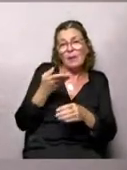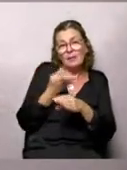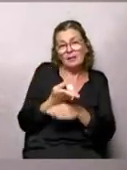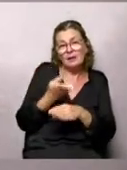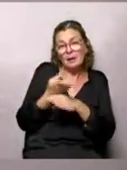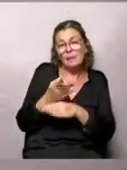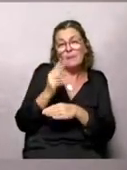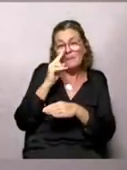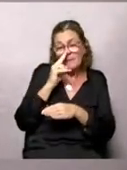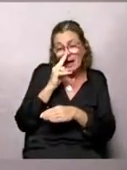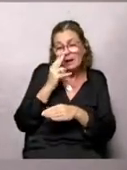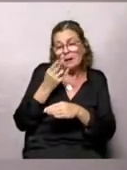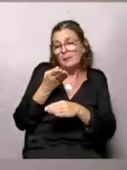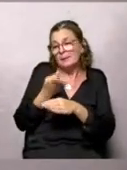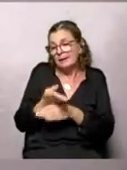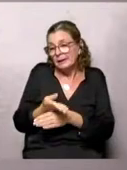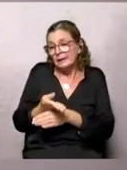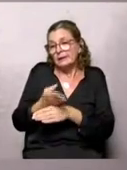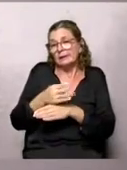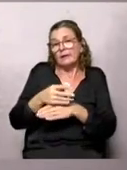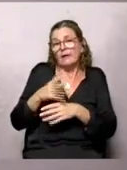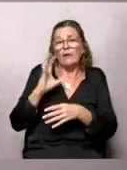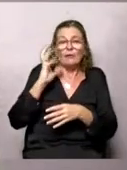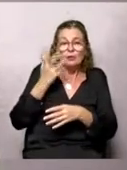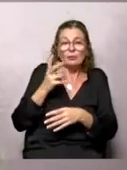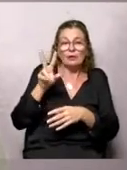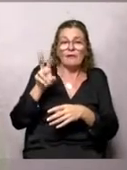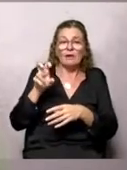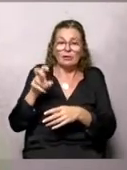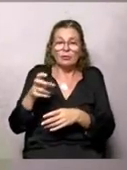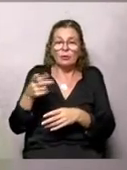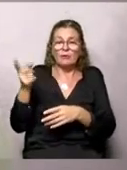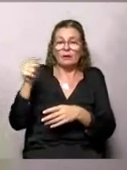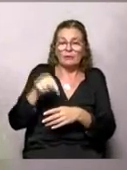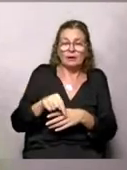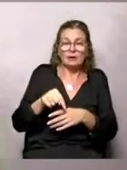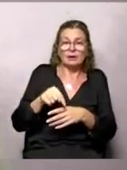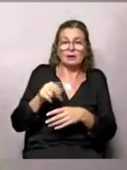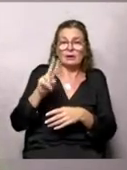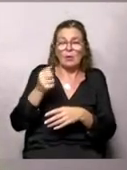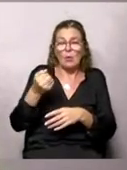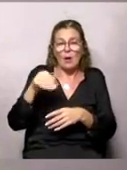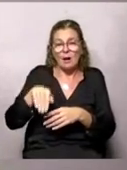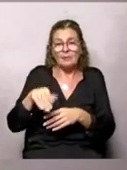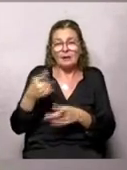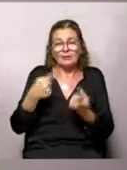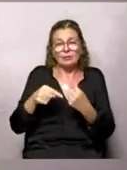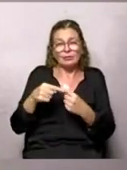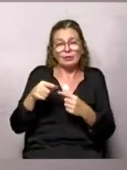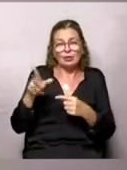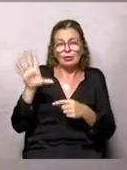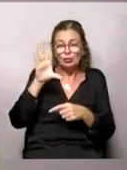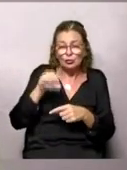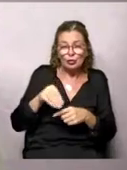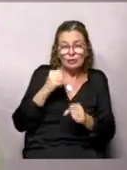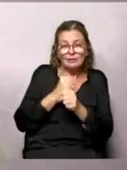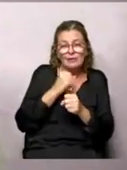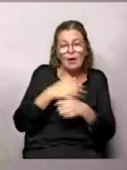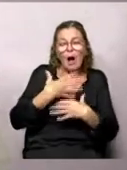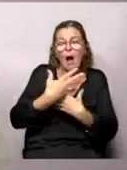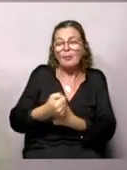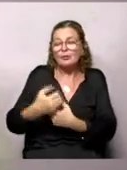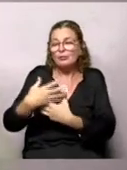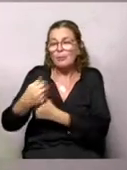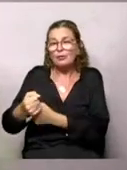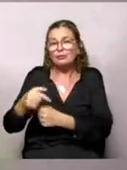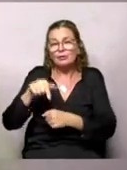un pedazo de pan y a pedir una fruta, una verdura, o van a venir verduras del agua, o van a venir. Entonces todo ese trabajo es solidario, todo ese trabajo